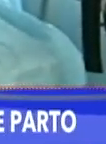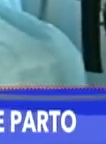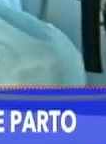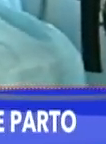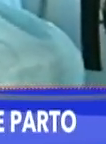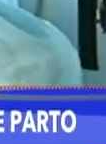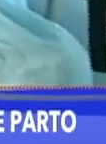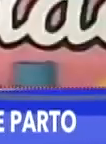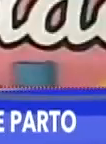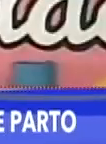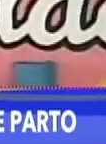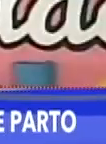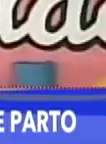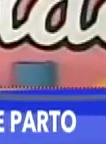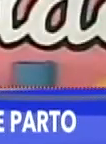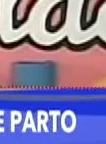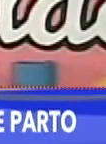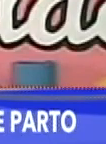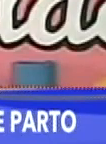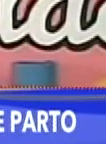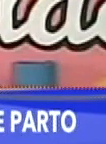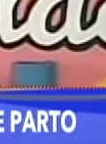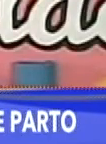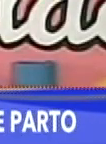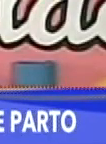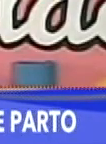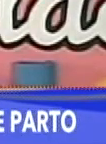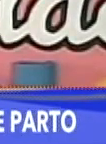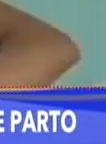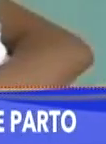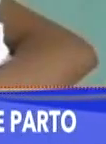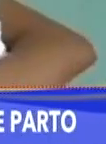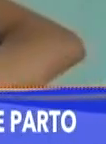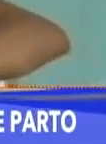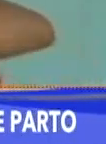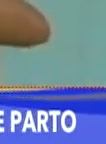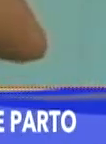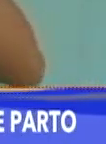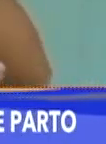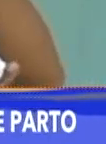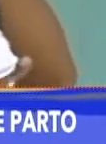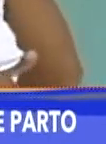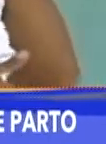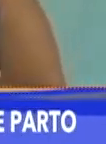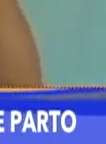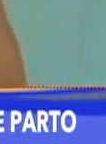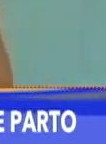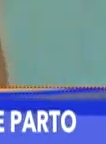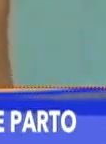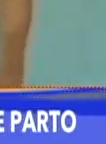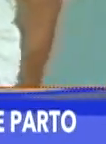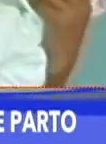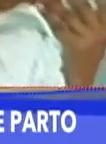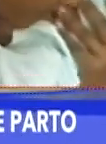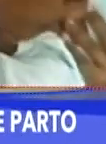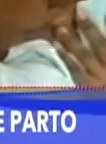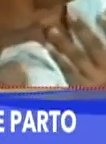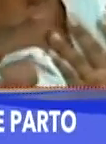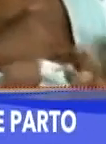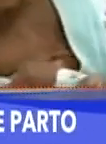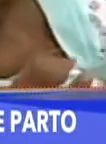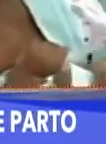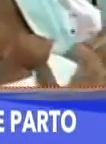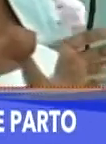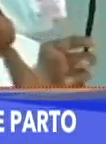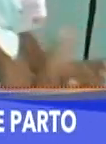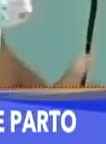6.335 pacientes, atendido a la parroquia de Curiepe, de Morón, Brisebarina, Virongo, Salgado.